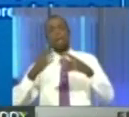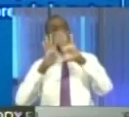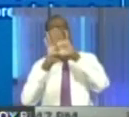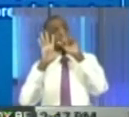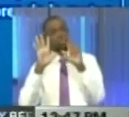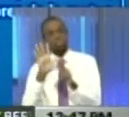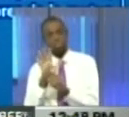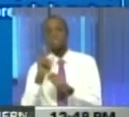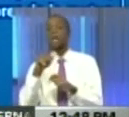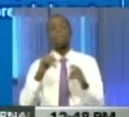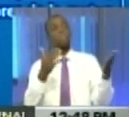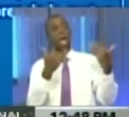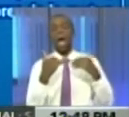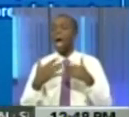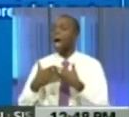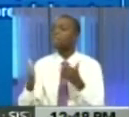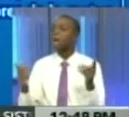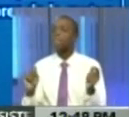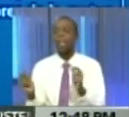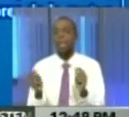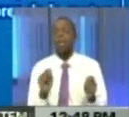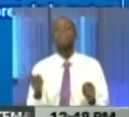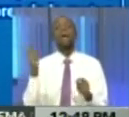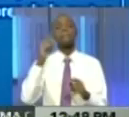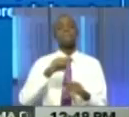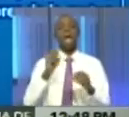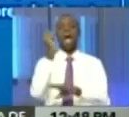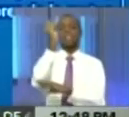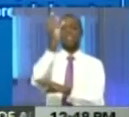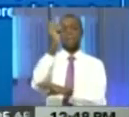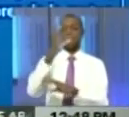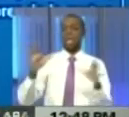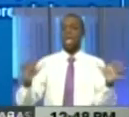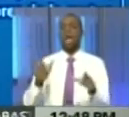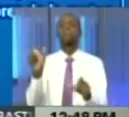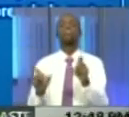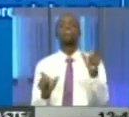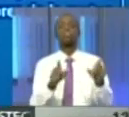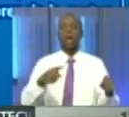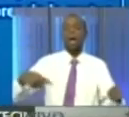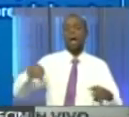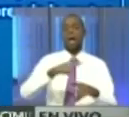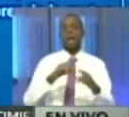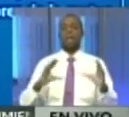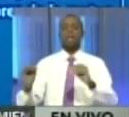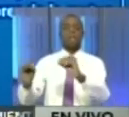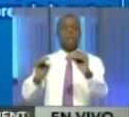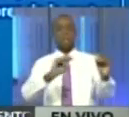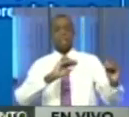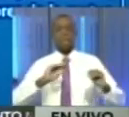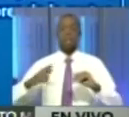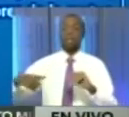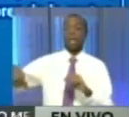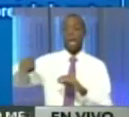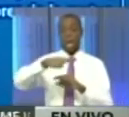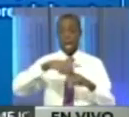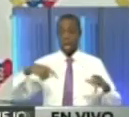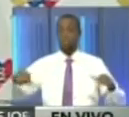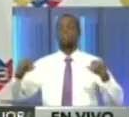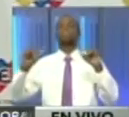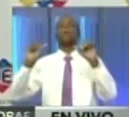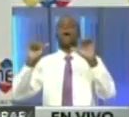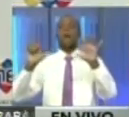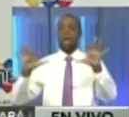y la asamblea de ciudadanos y ciudadanas cuyas decisiones serán de carácter vinculante, entre otros. Y